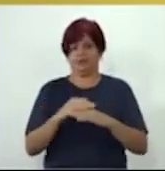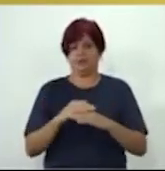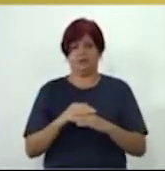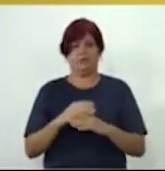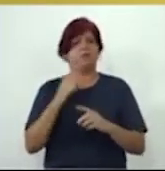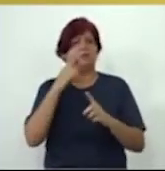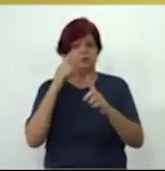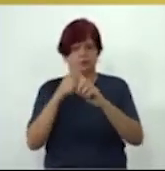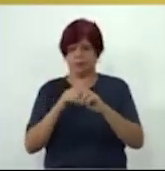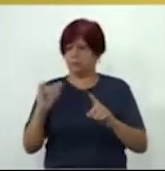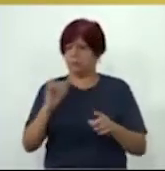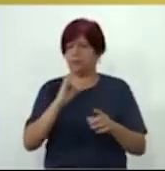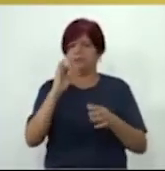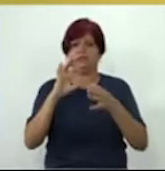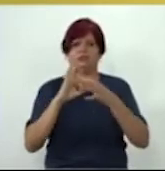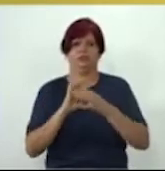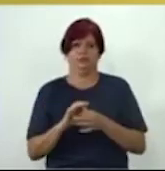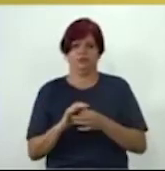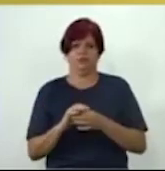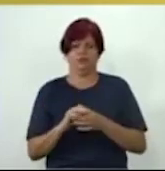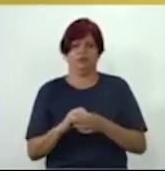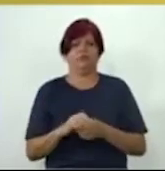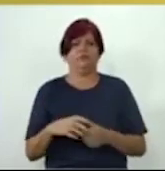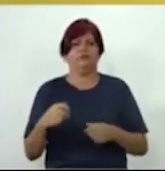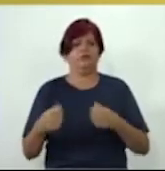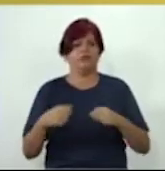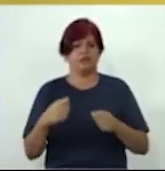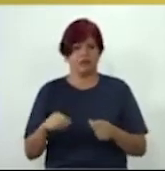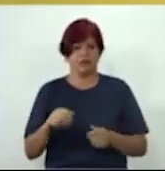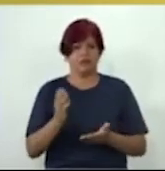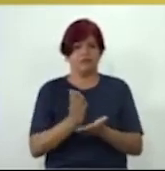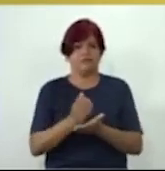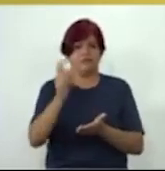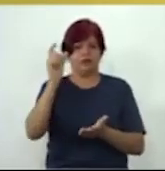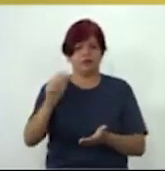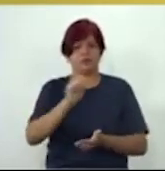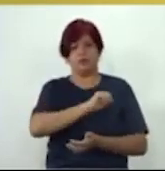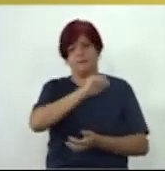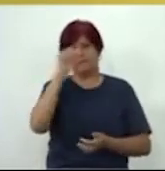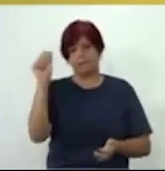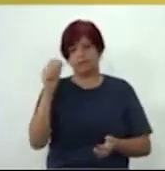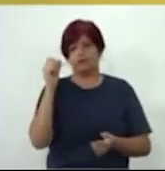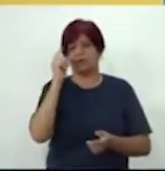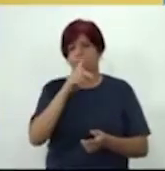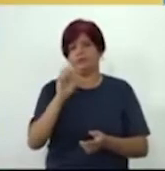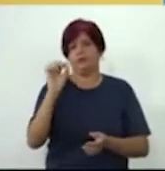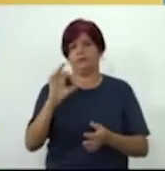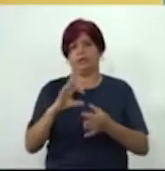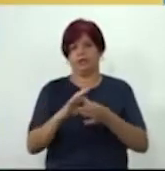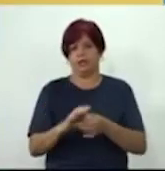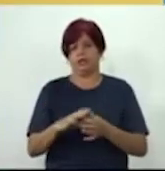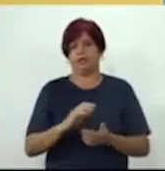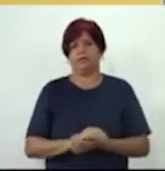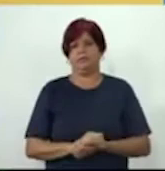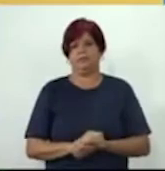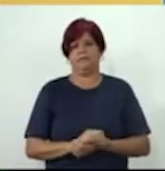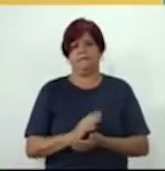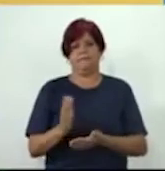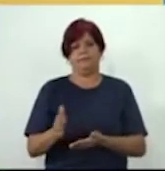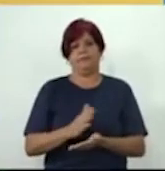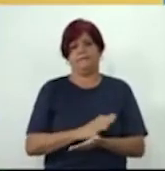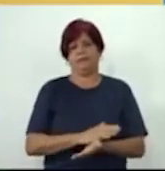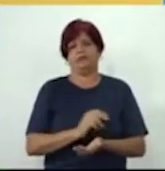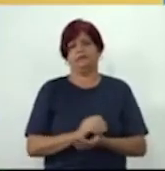de sexto grado que debe vencer el estudiante al concluir el grado. Pasamos